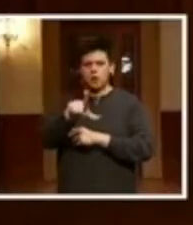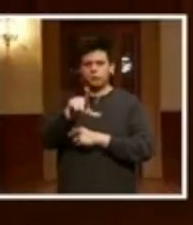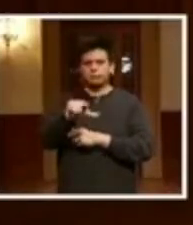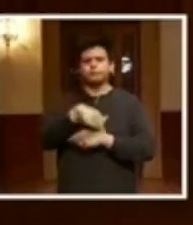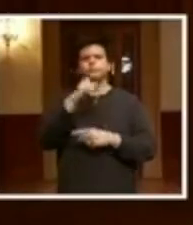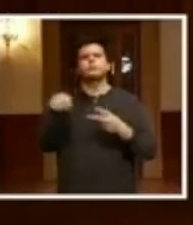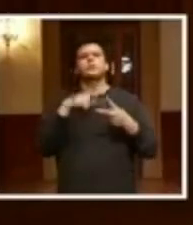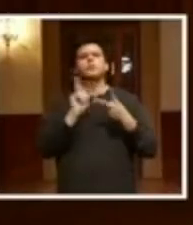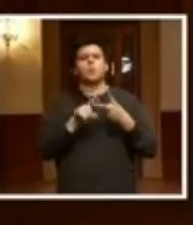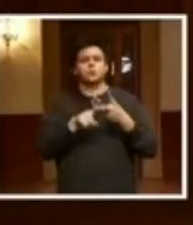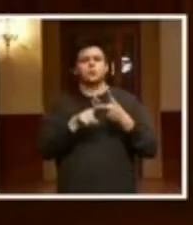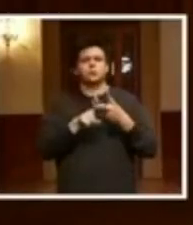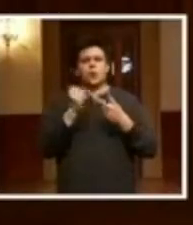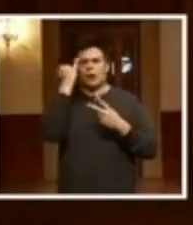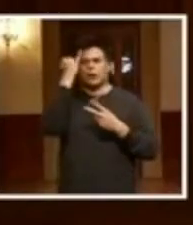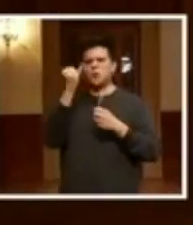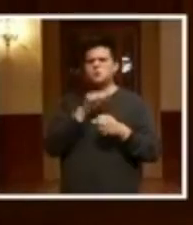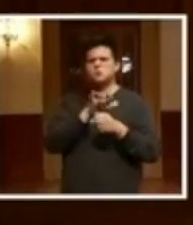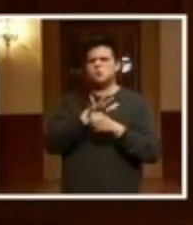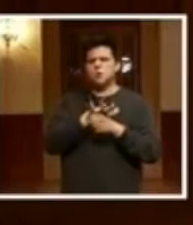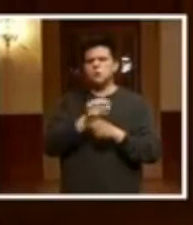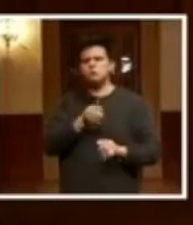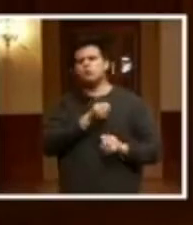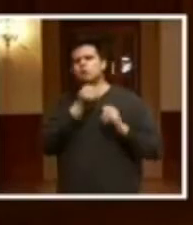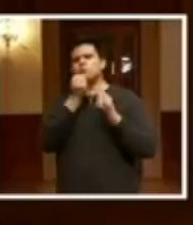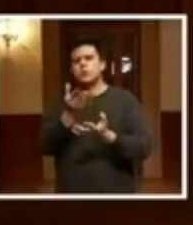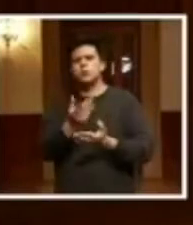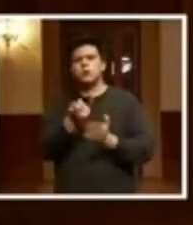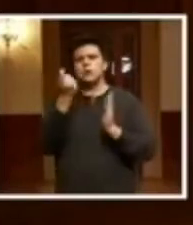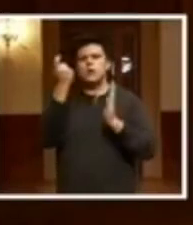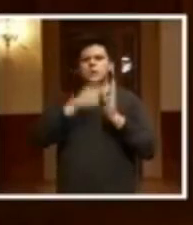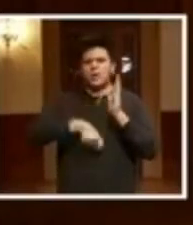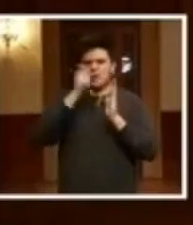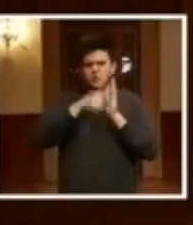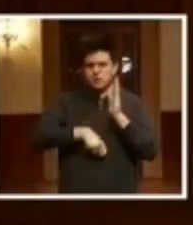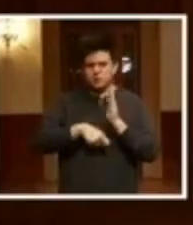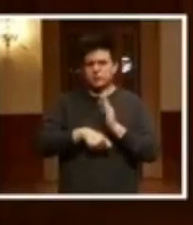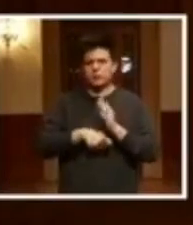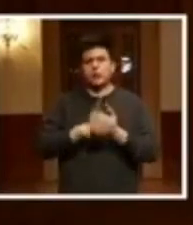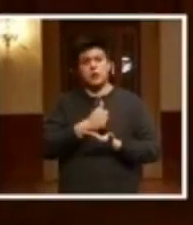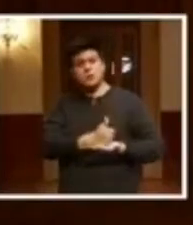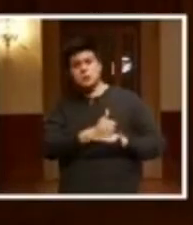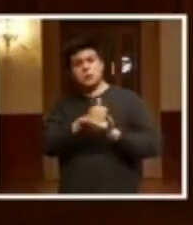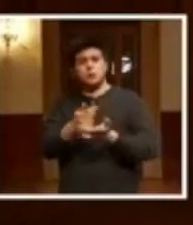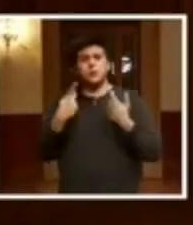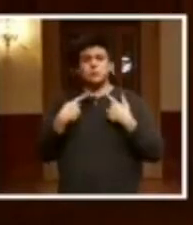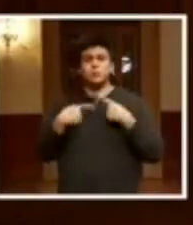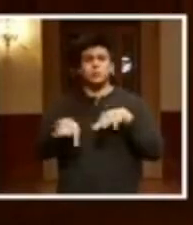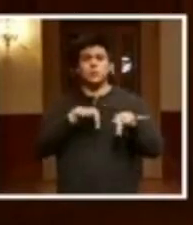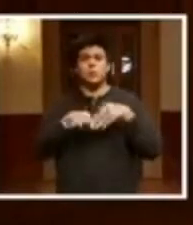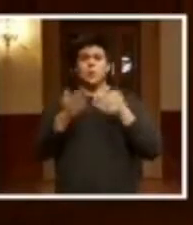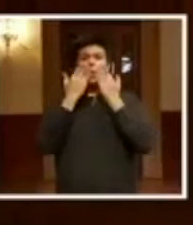Dos, la segunda iniciativa es el de proveer tarjetas solidarias por 3 meses a trabajadores